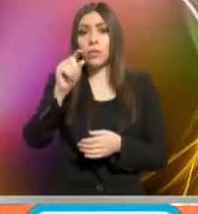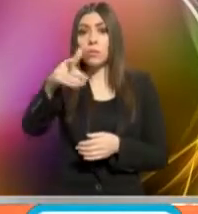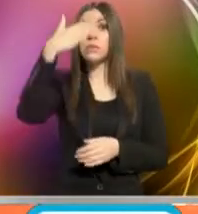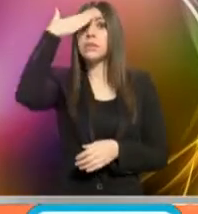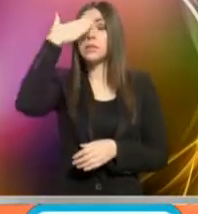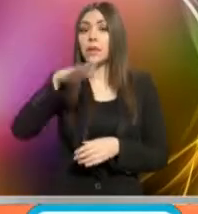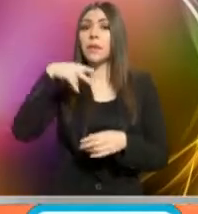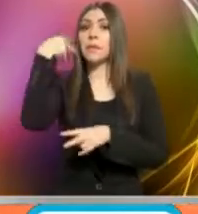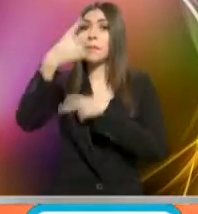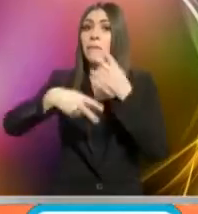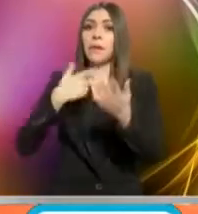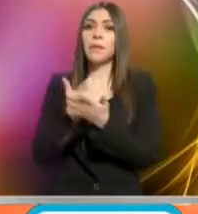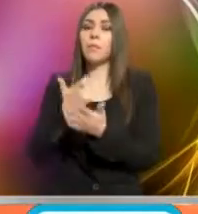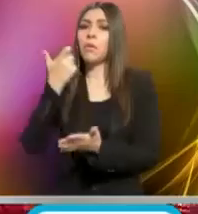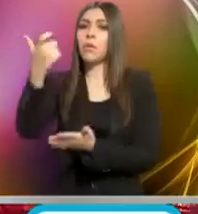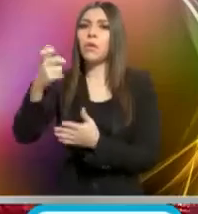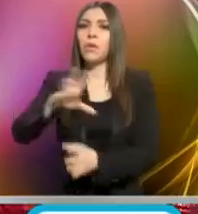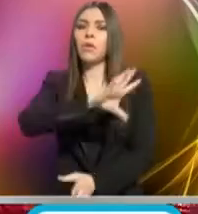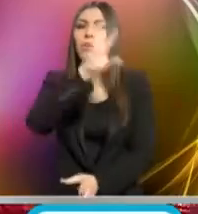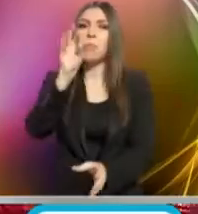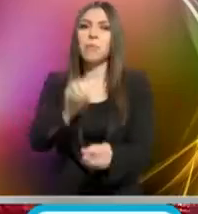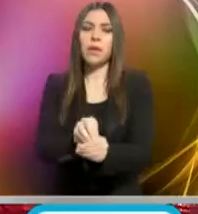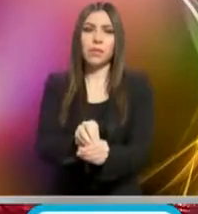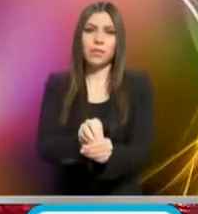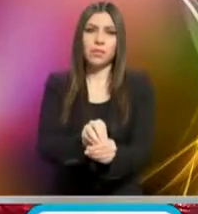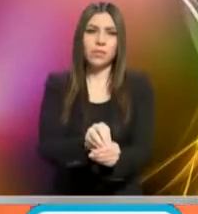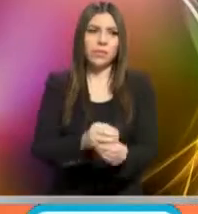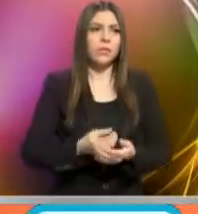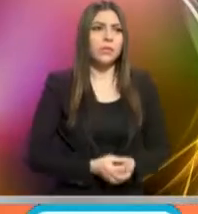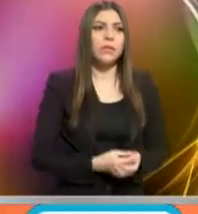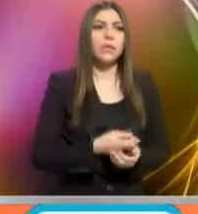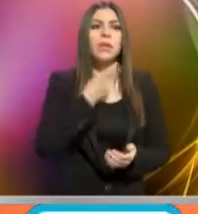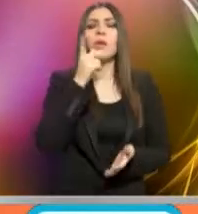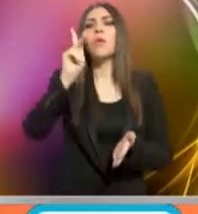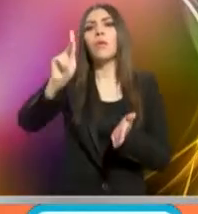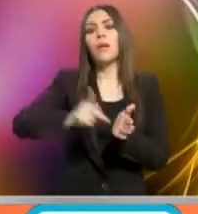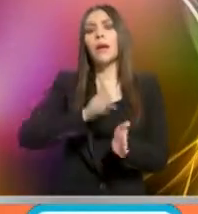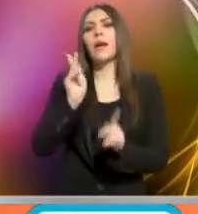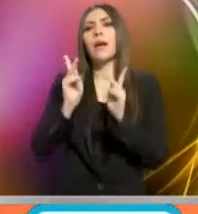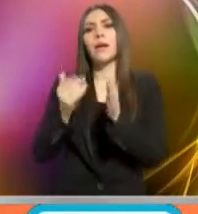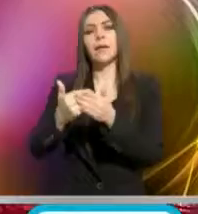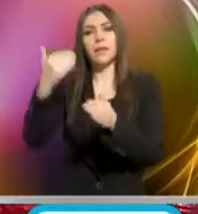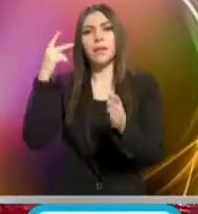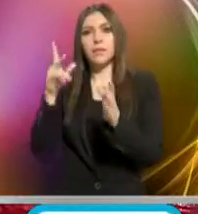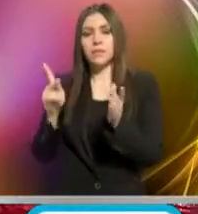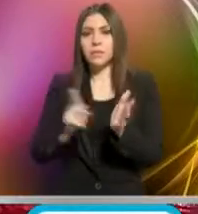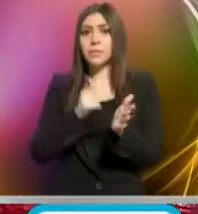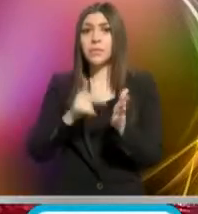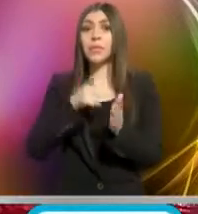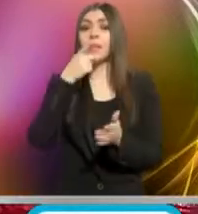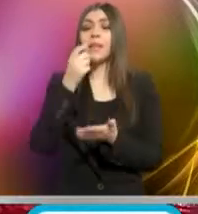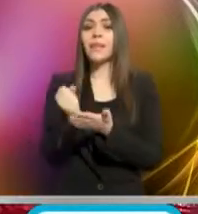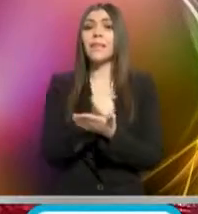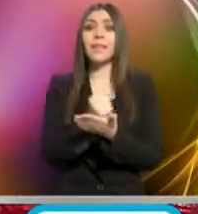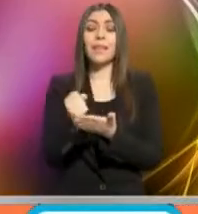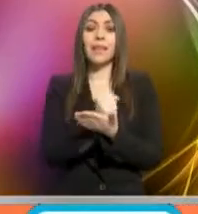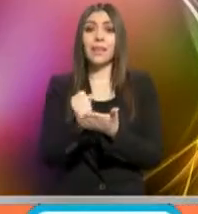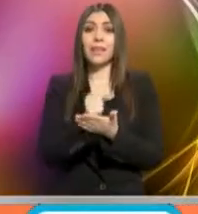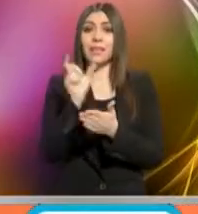y que vas a pagarla del total. O sea, otra vez, y ya lo hemos platicado mucho aquí. Muy bien. La tarjeta de crédito no es dinero